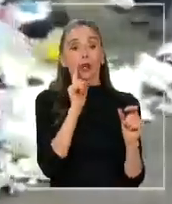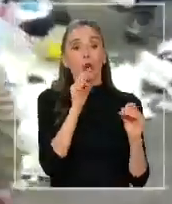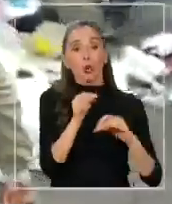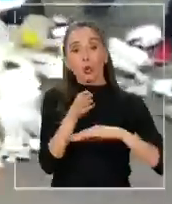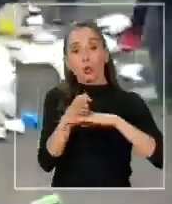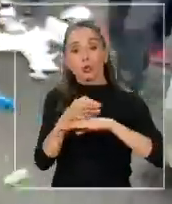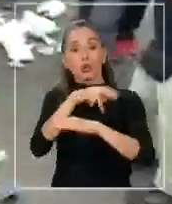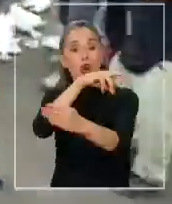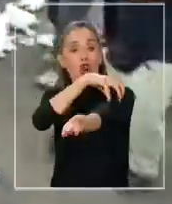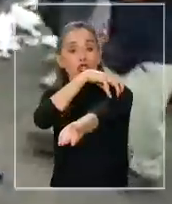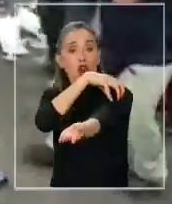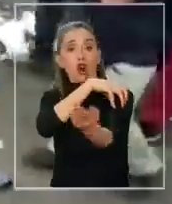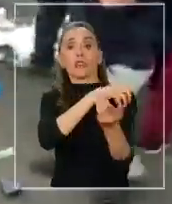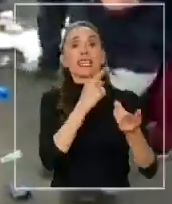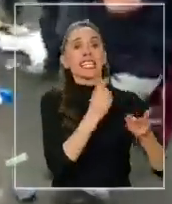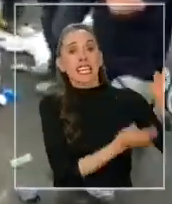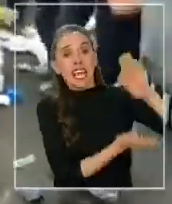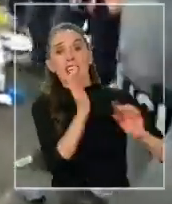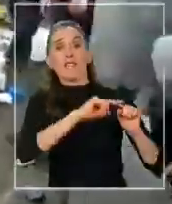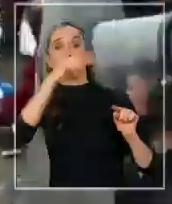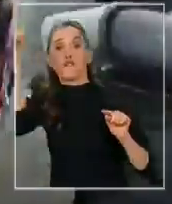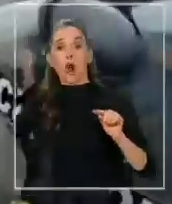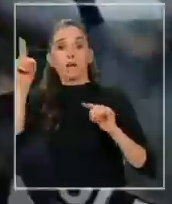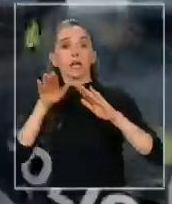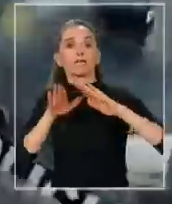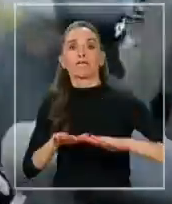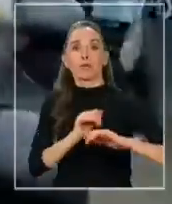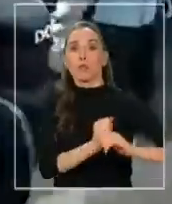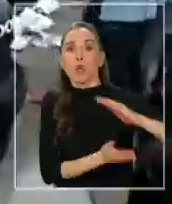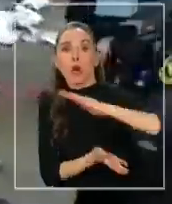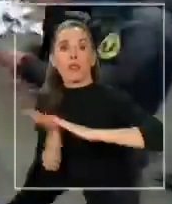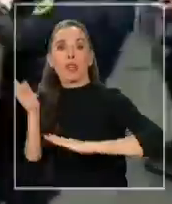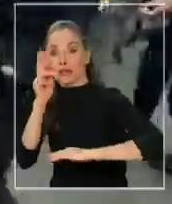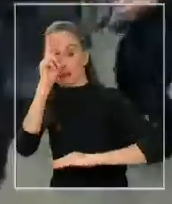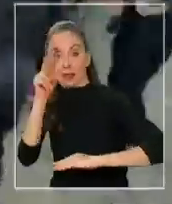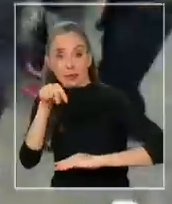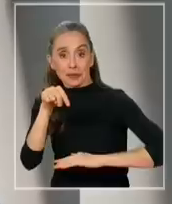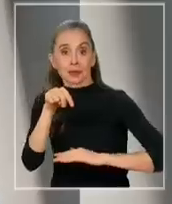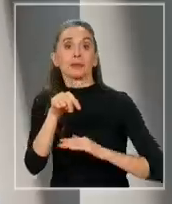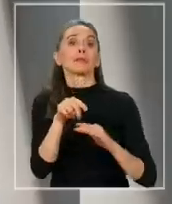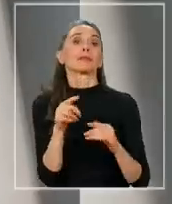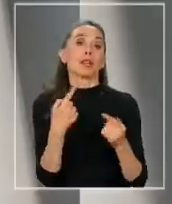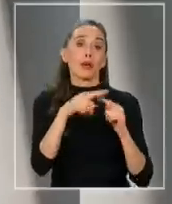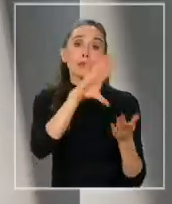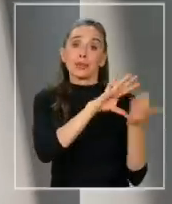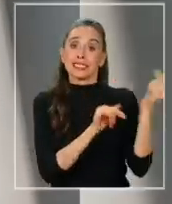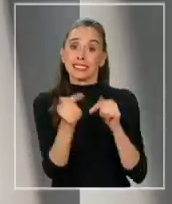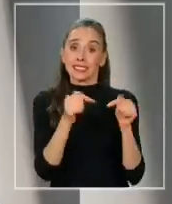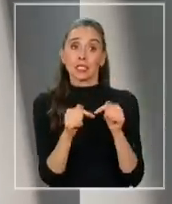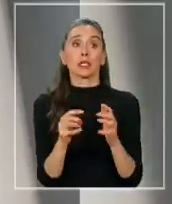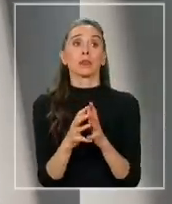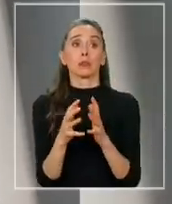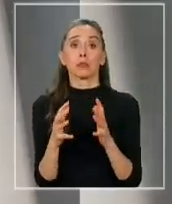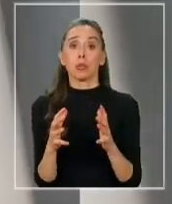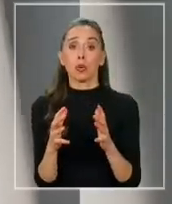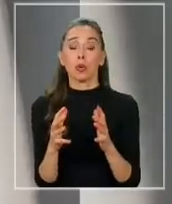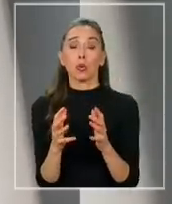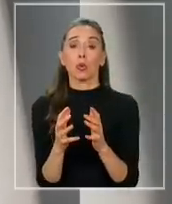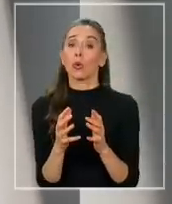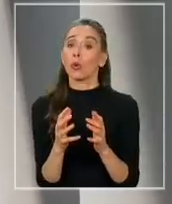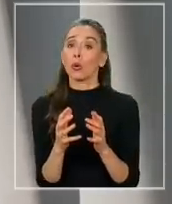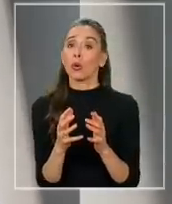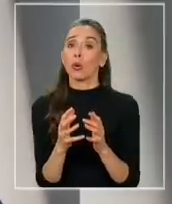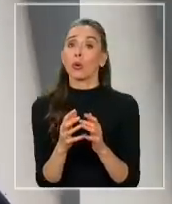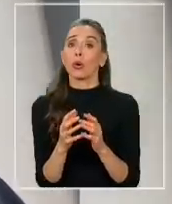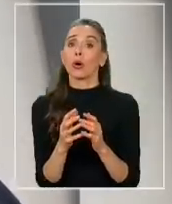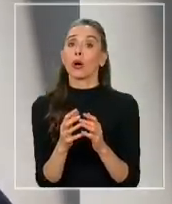límite norte de nuestro país. Los choferes en estos momentos. Eso generó un alto nivel de